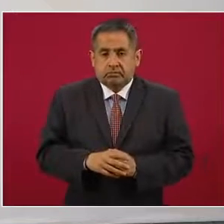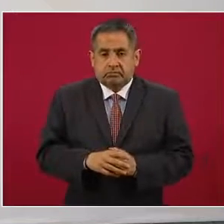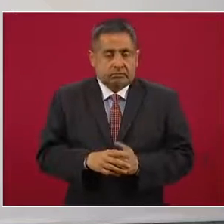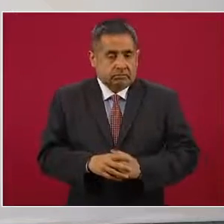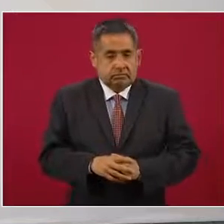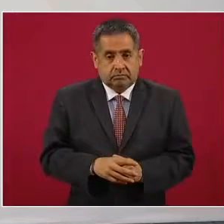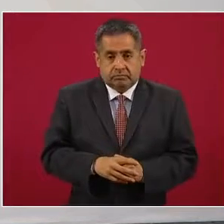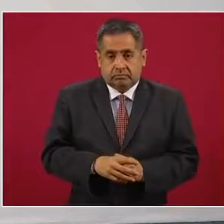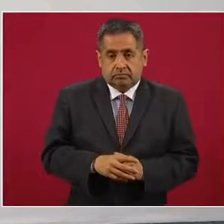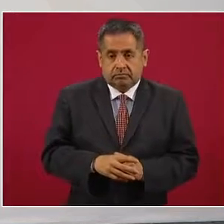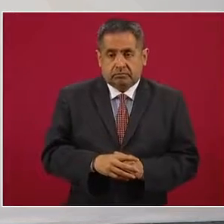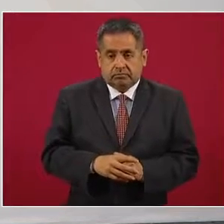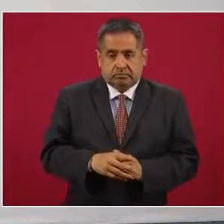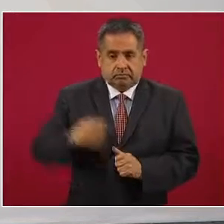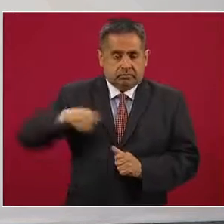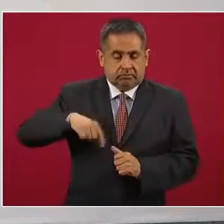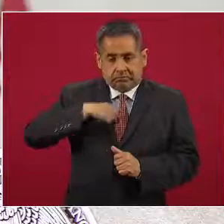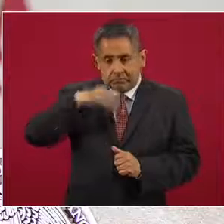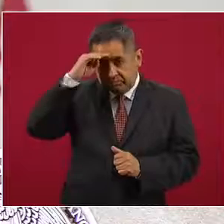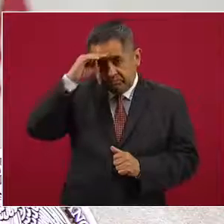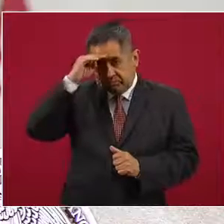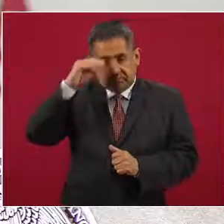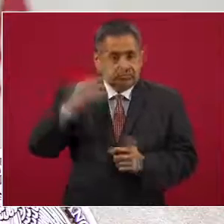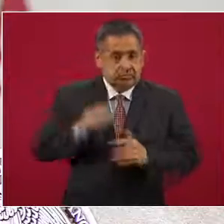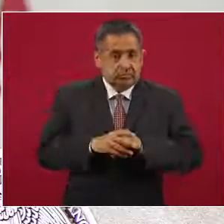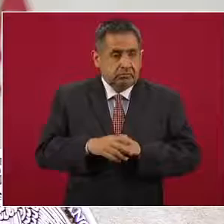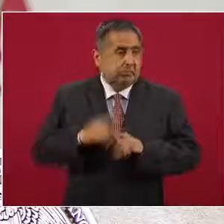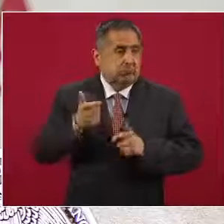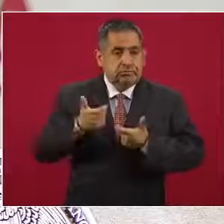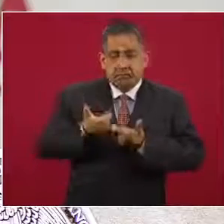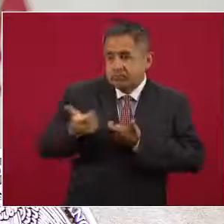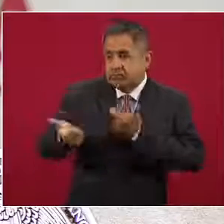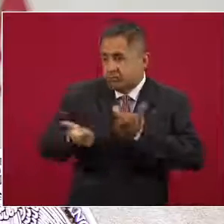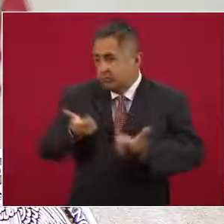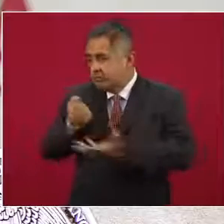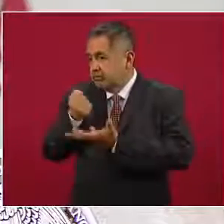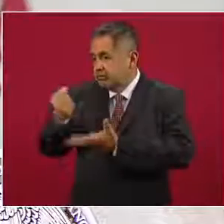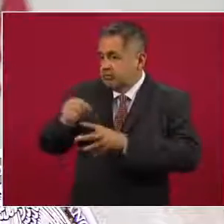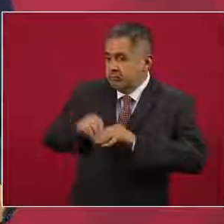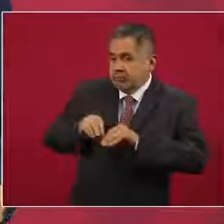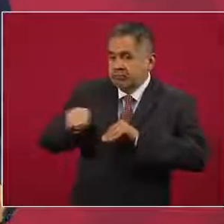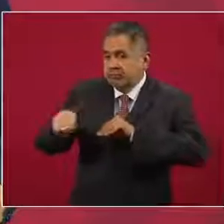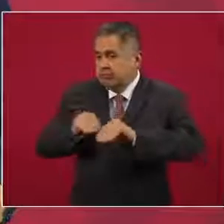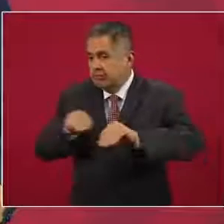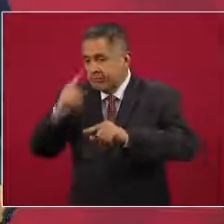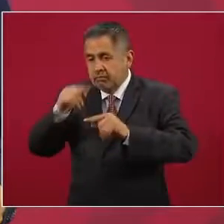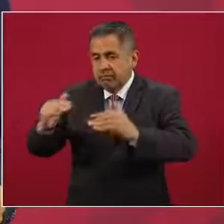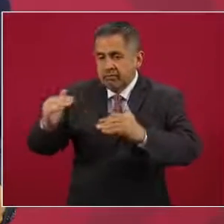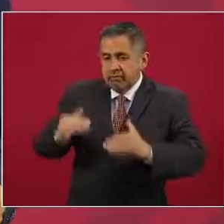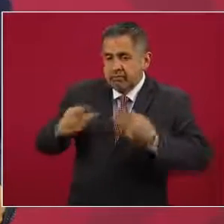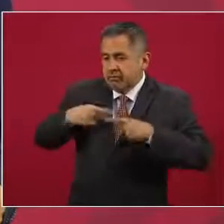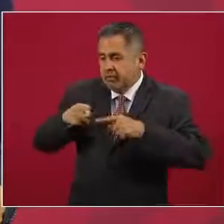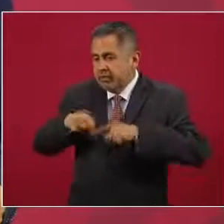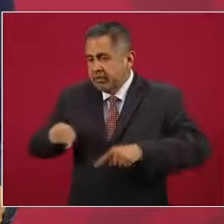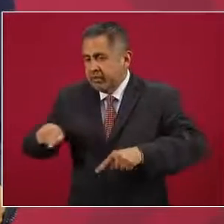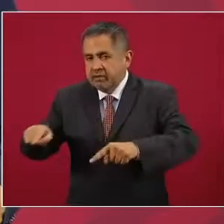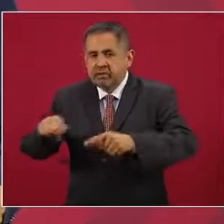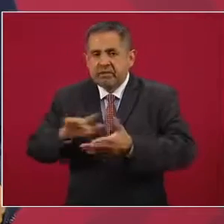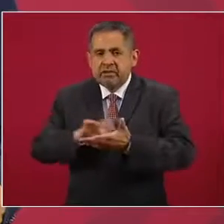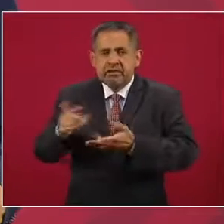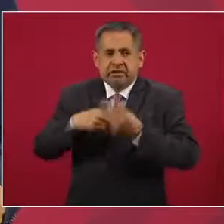Nosotros estamos destinando muchísimo presupuesto abajo. Estamos